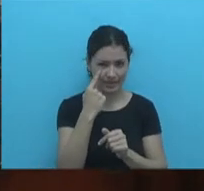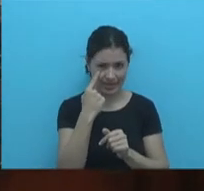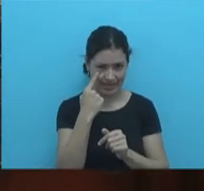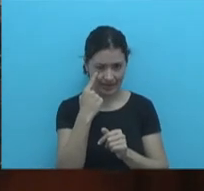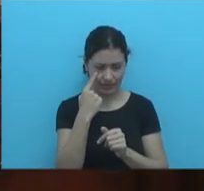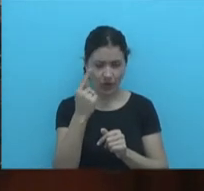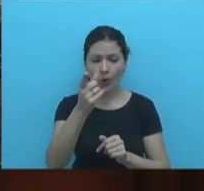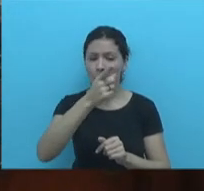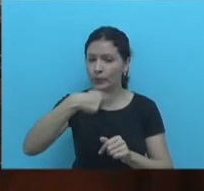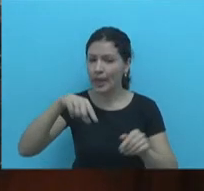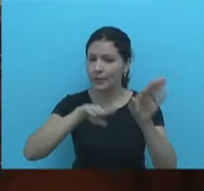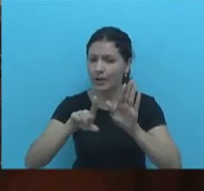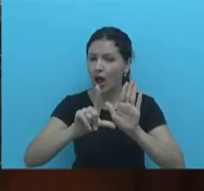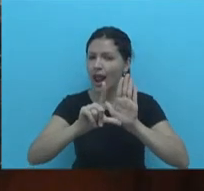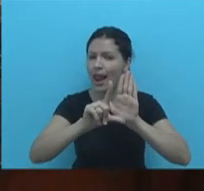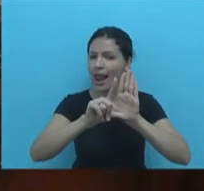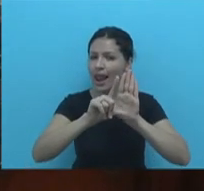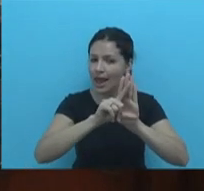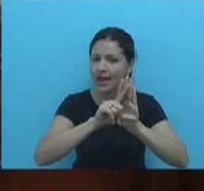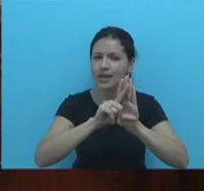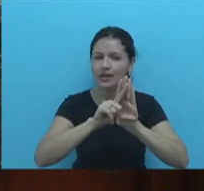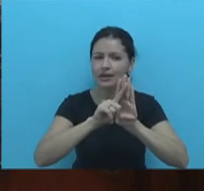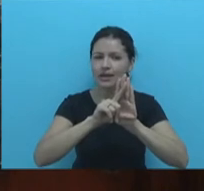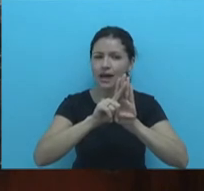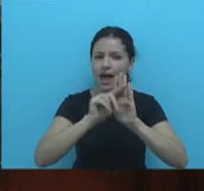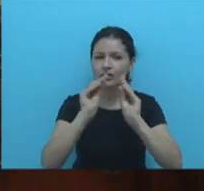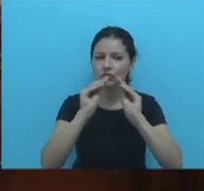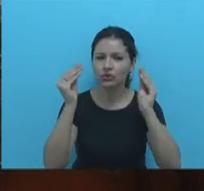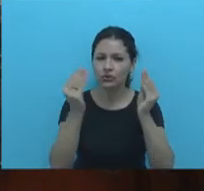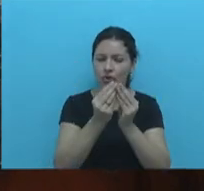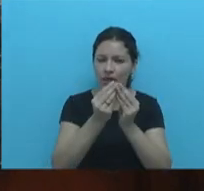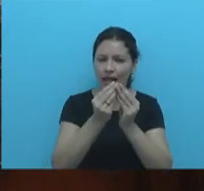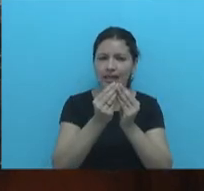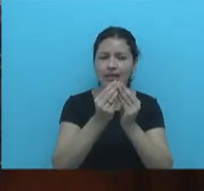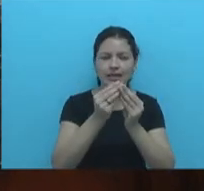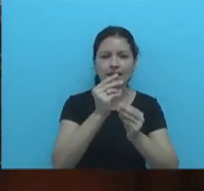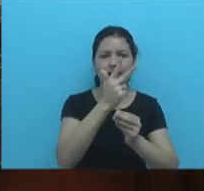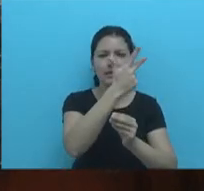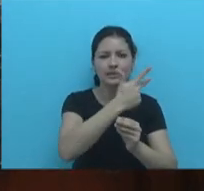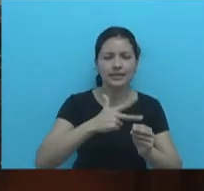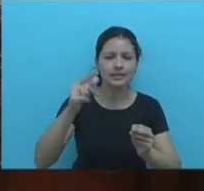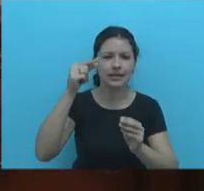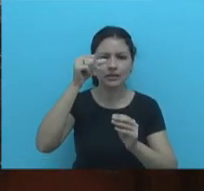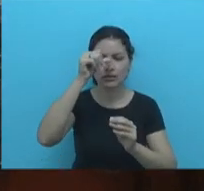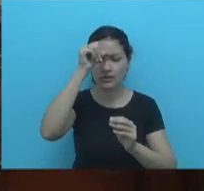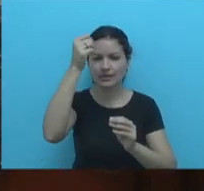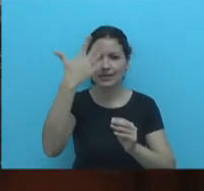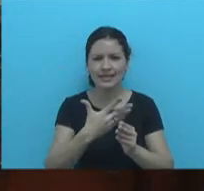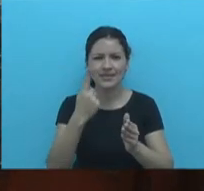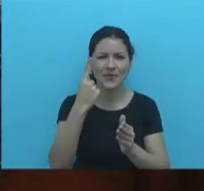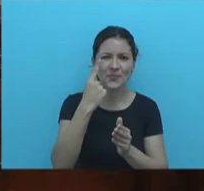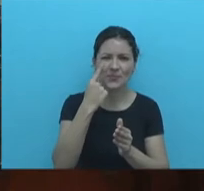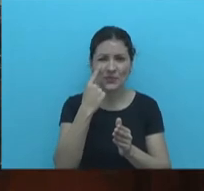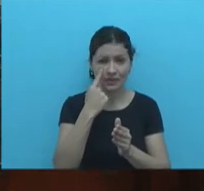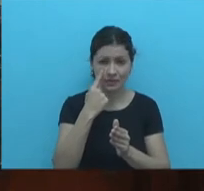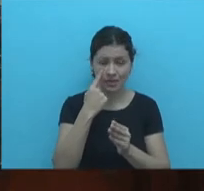es una ley para 365 municipios y comunas, para que